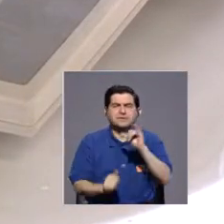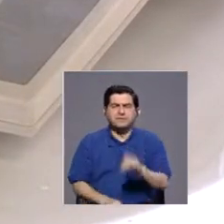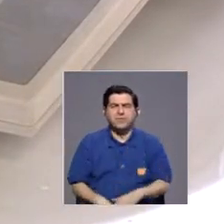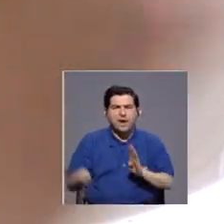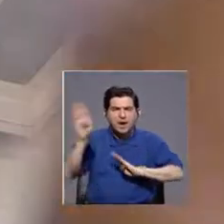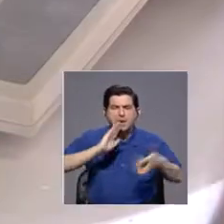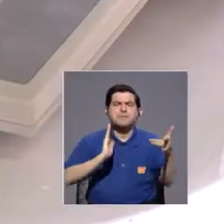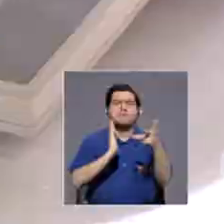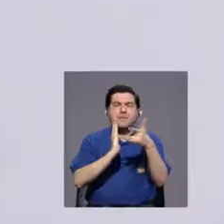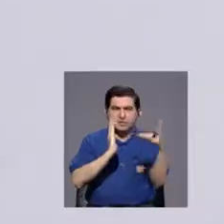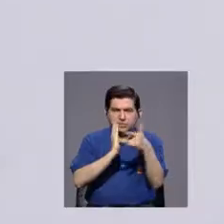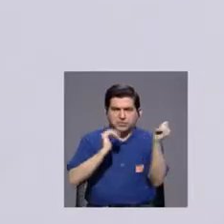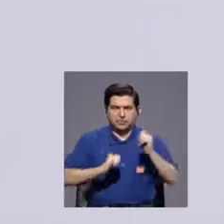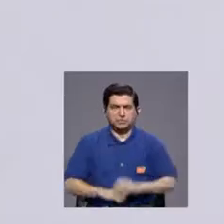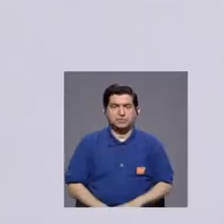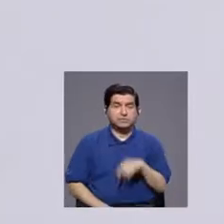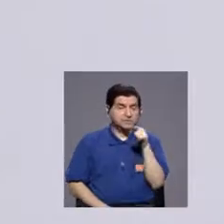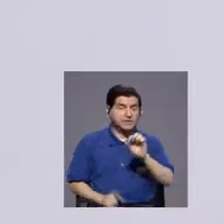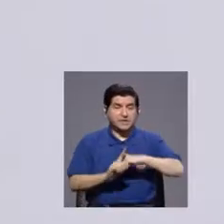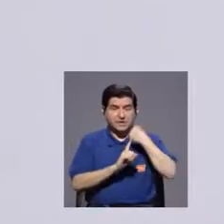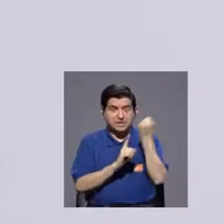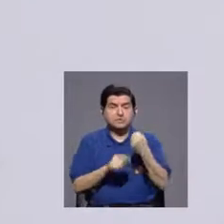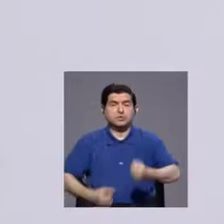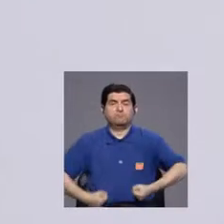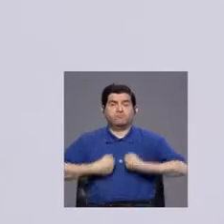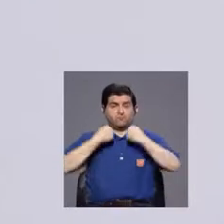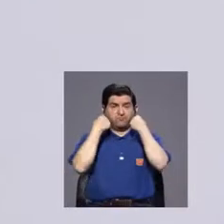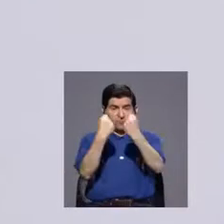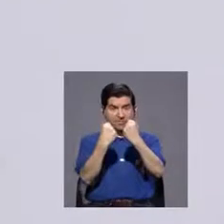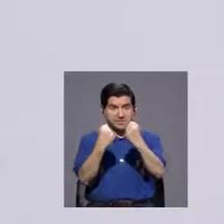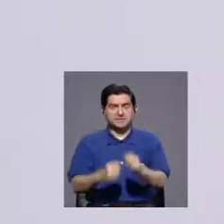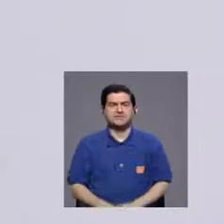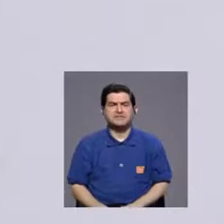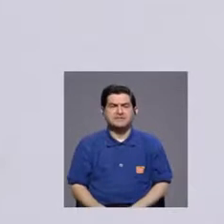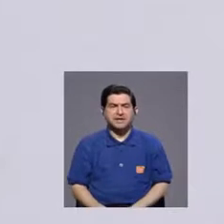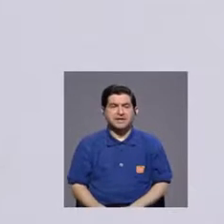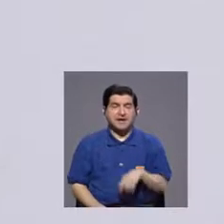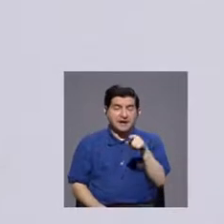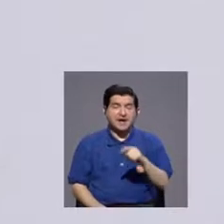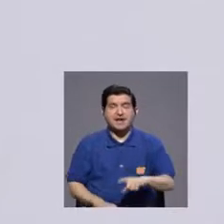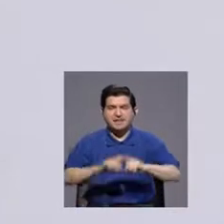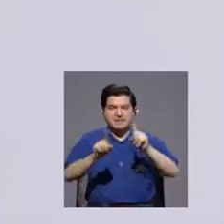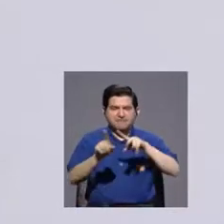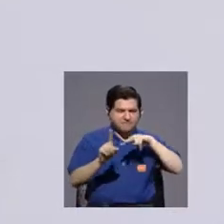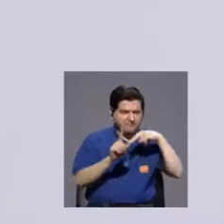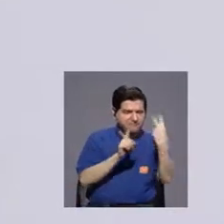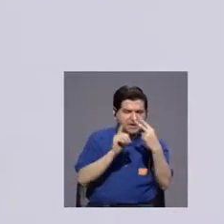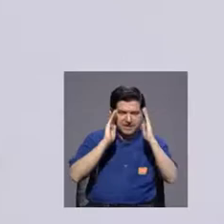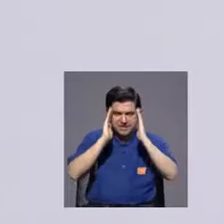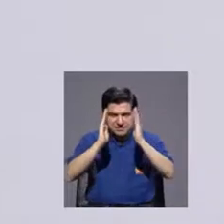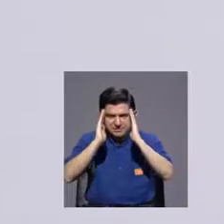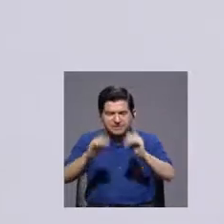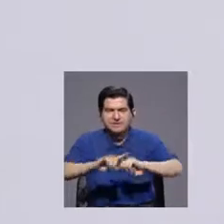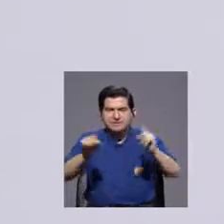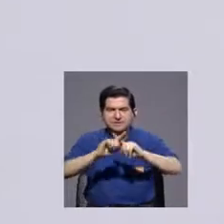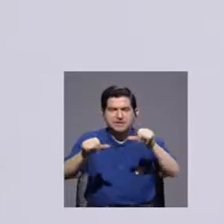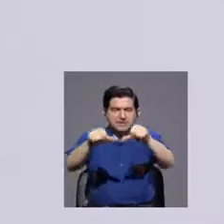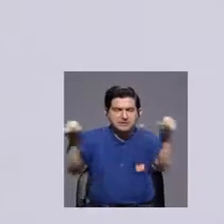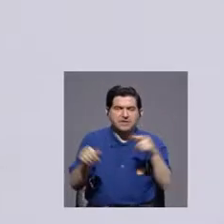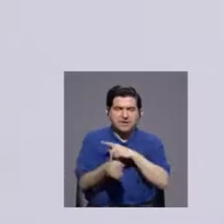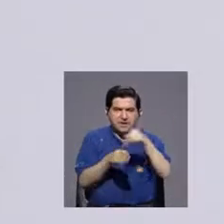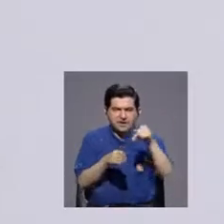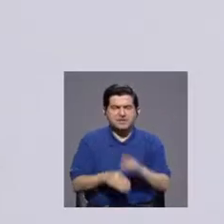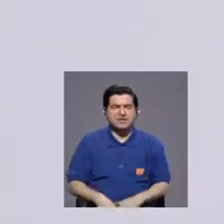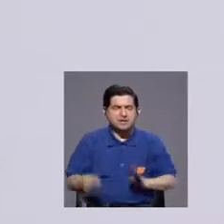biotecnólogos entonces esto ha sido toda una fortaleza porque entonces hasta que hace el problema de varios ángulos de diferentes disciplinas tener